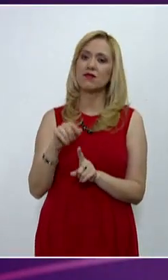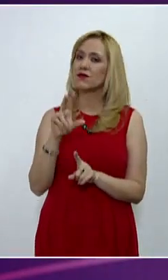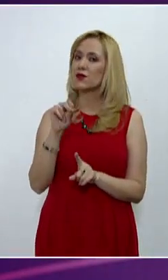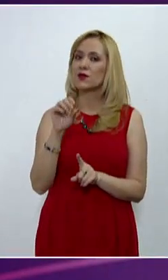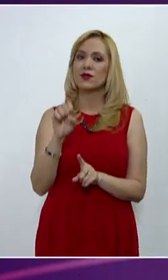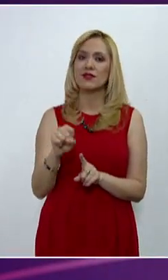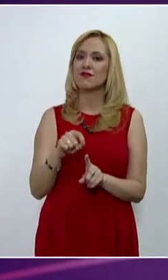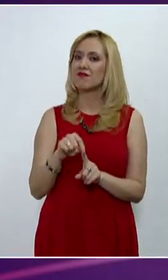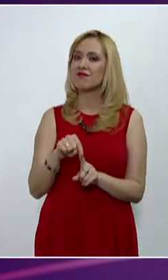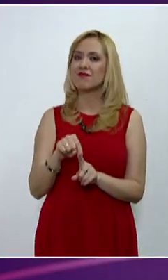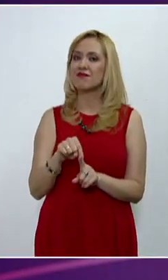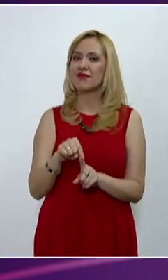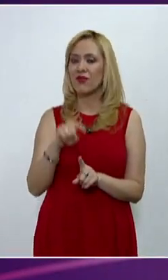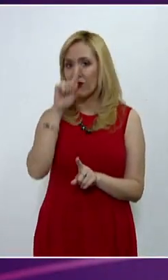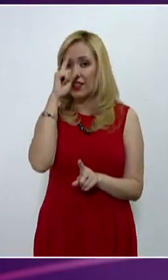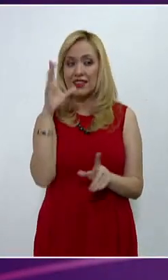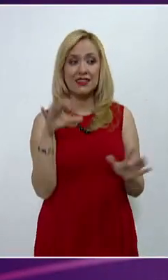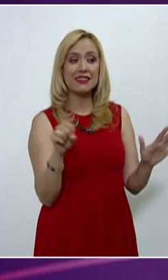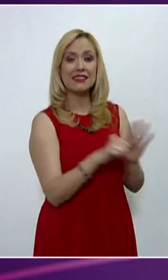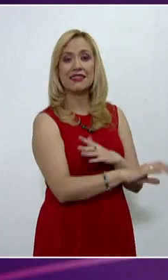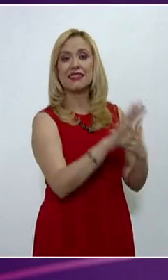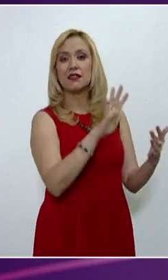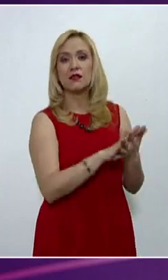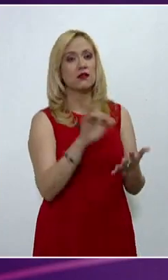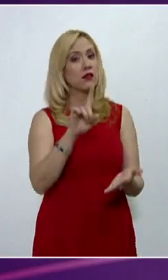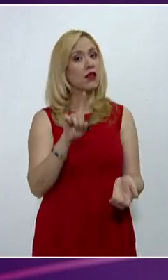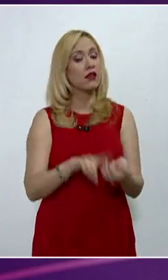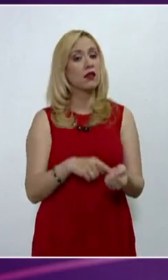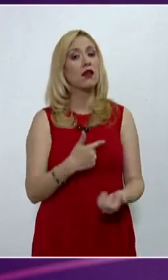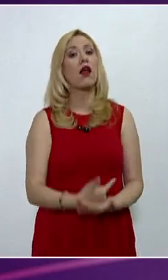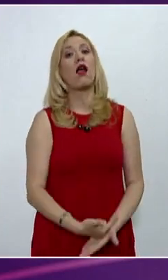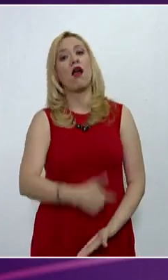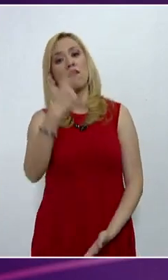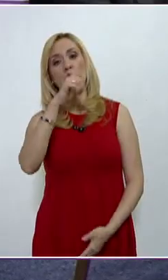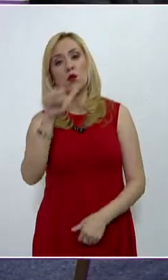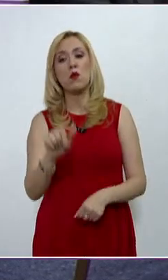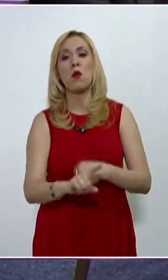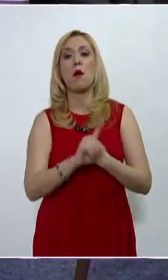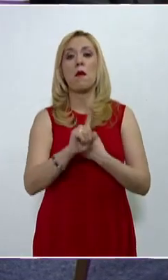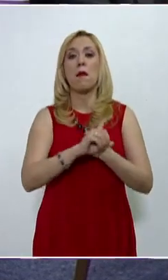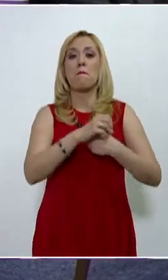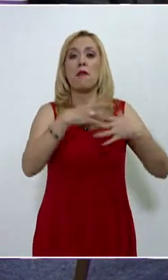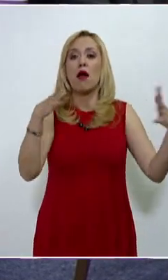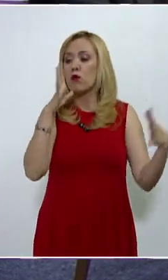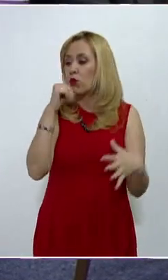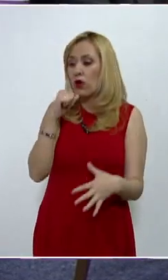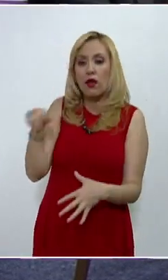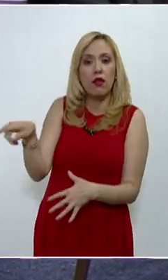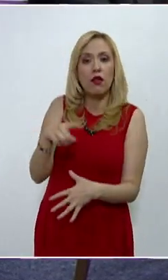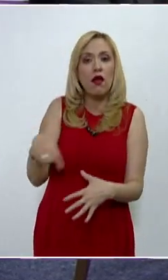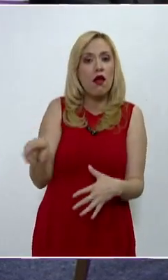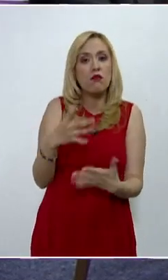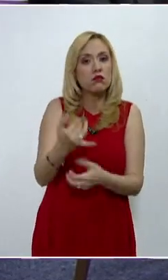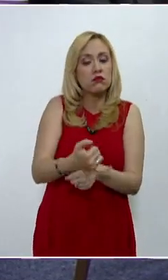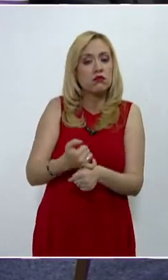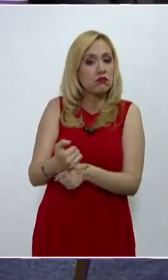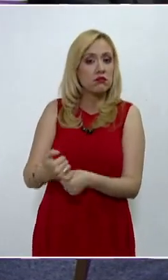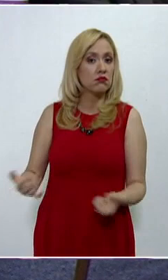realidad lo que genera es un agravamiento en los problemas, porque, repito, adormece las capacidades